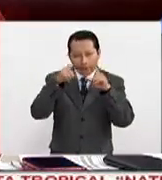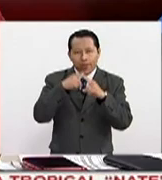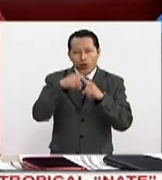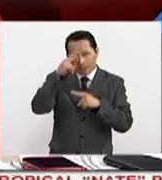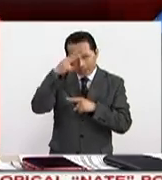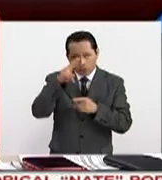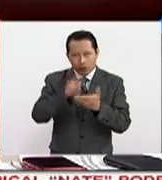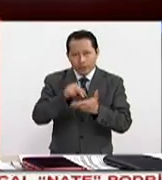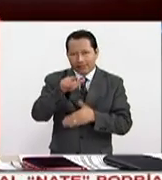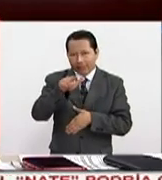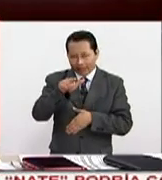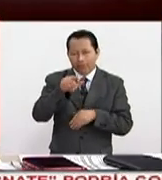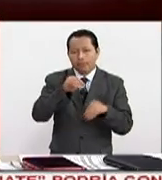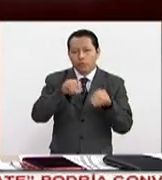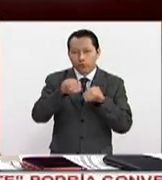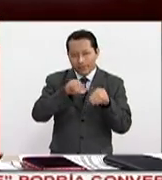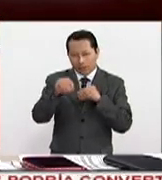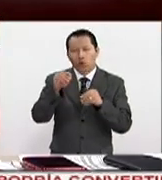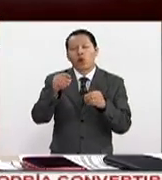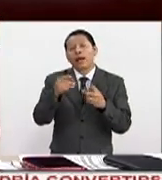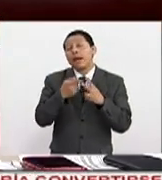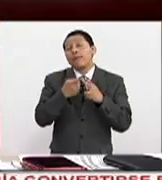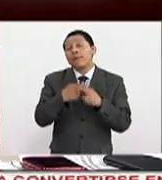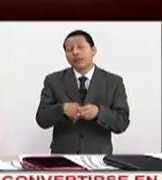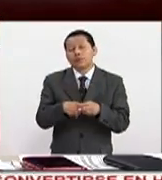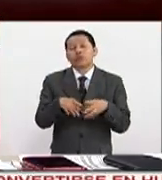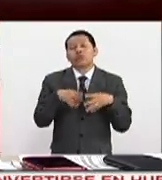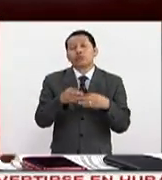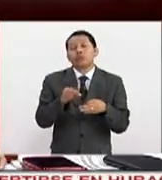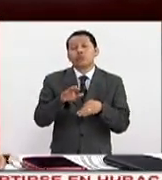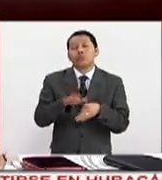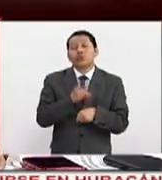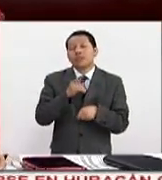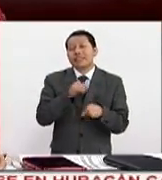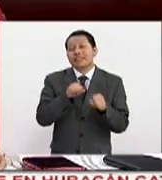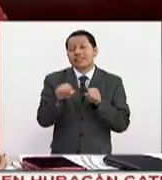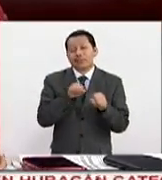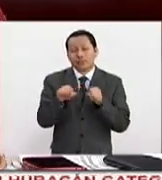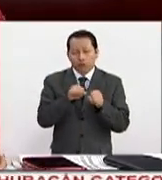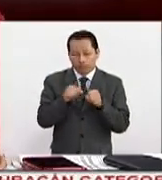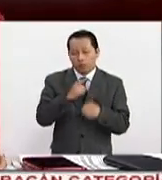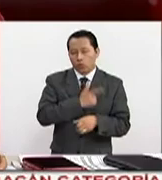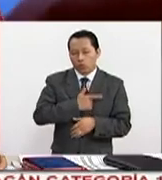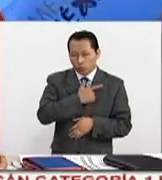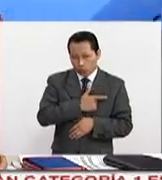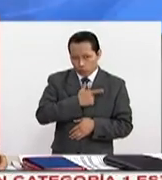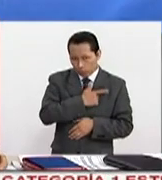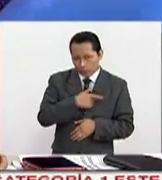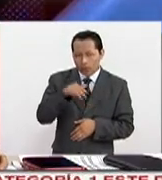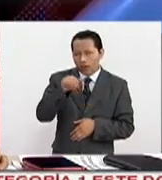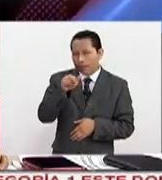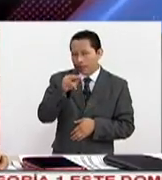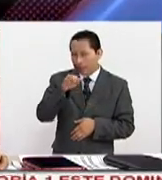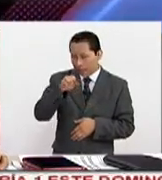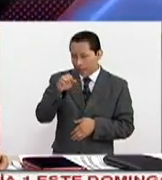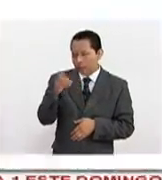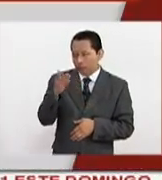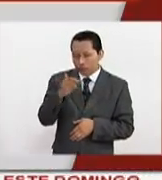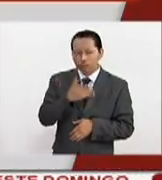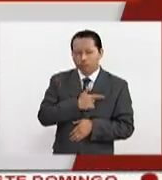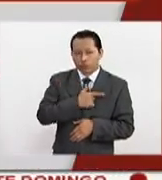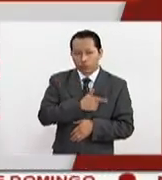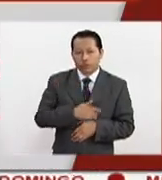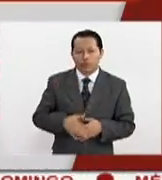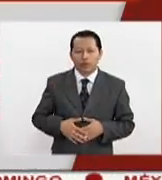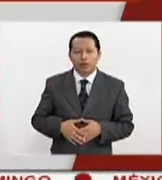México 2017, movimiento que surge tras los sismos. Qué gusto saludarte siempre, Marianne.